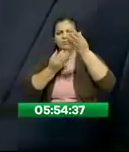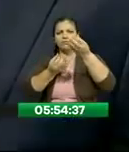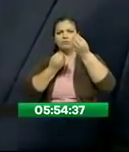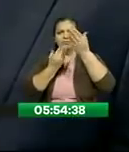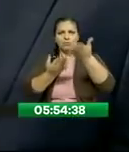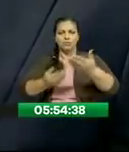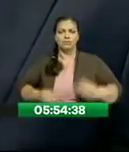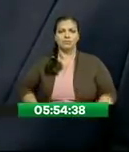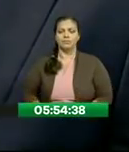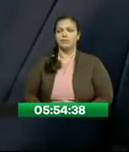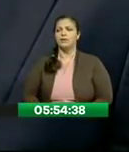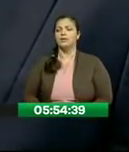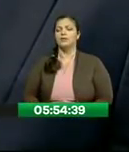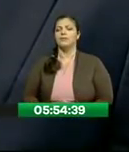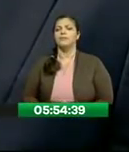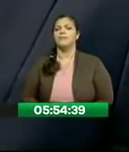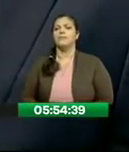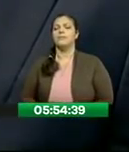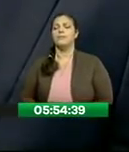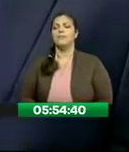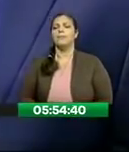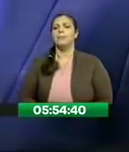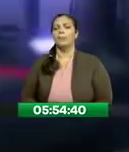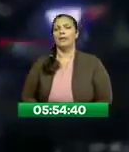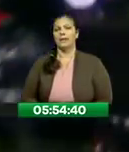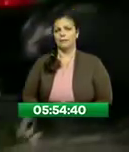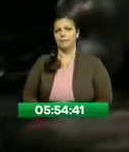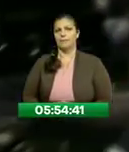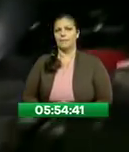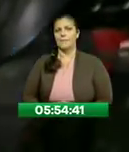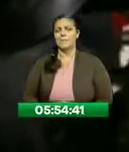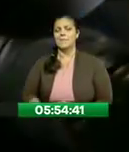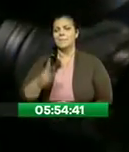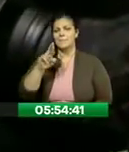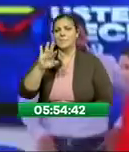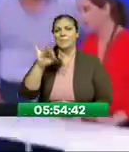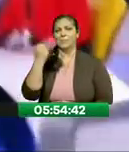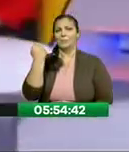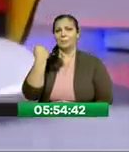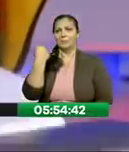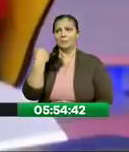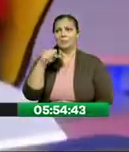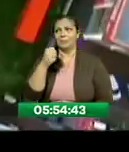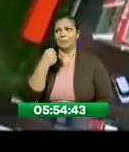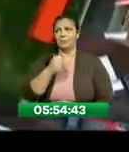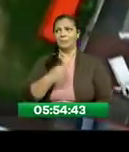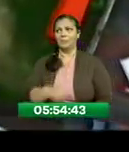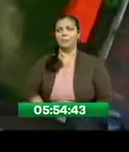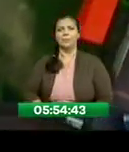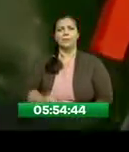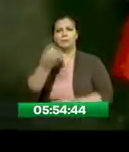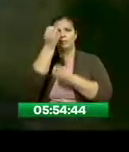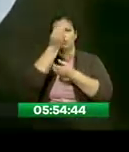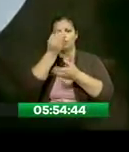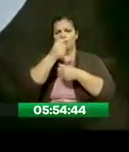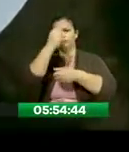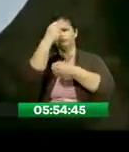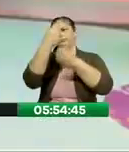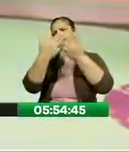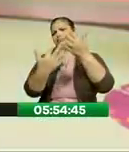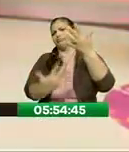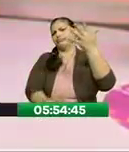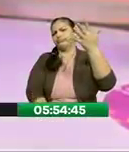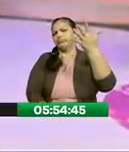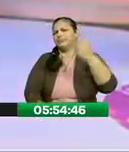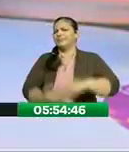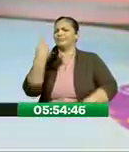al país como algo de todos. RTS es un crisol de espacios para las audiencias más diversas